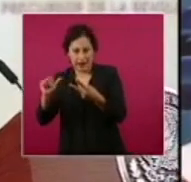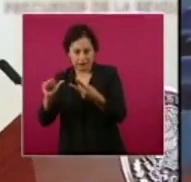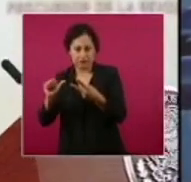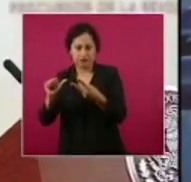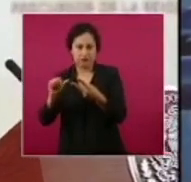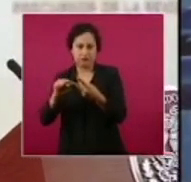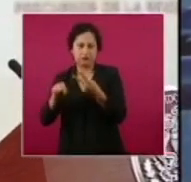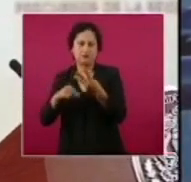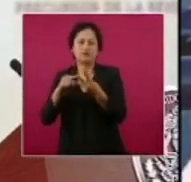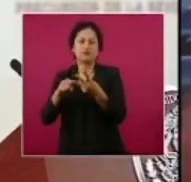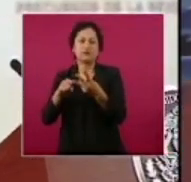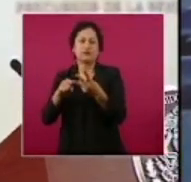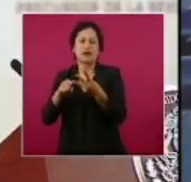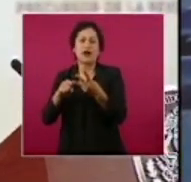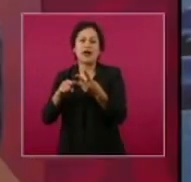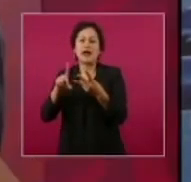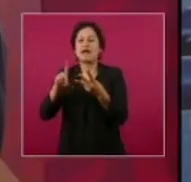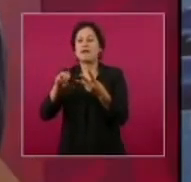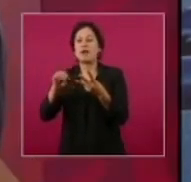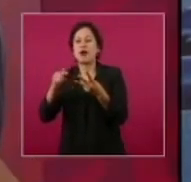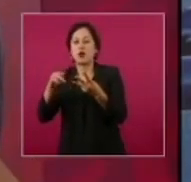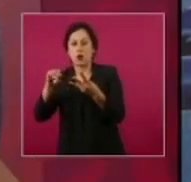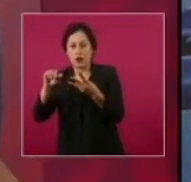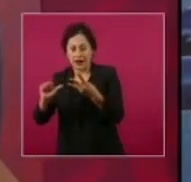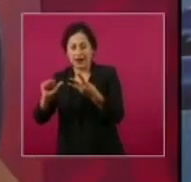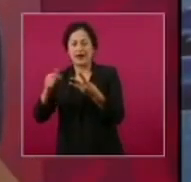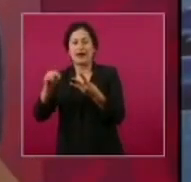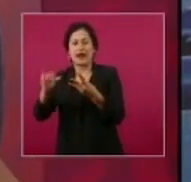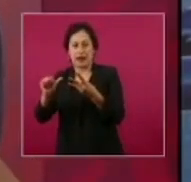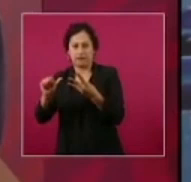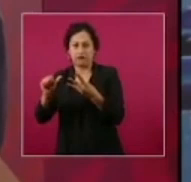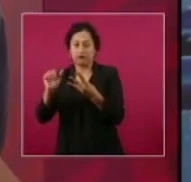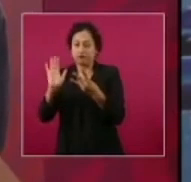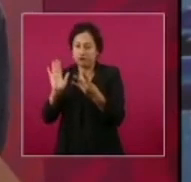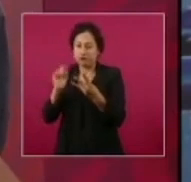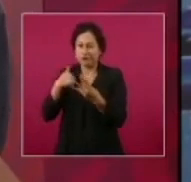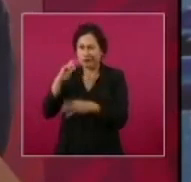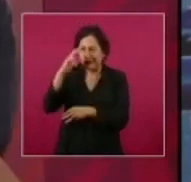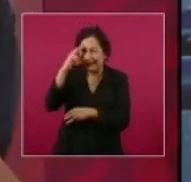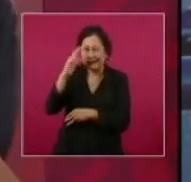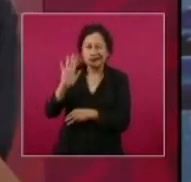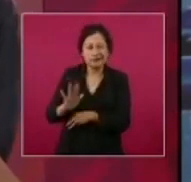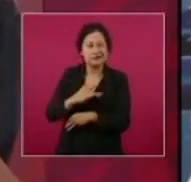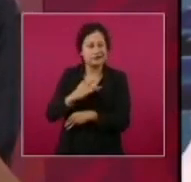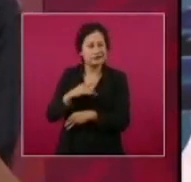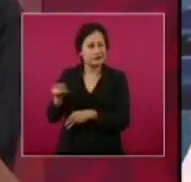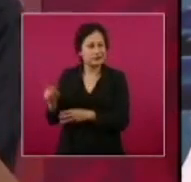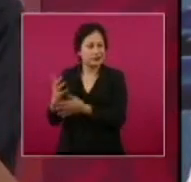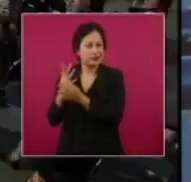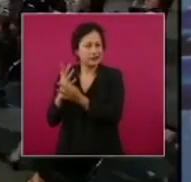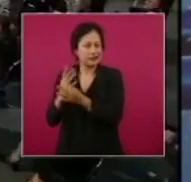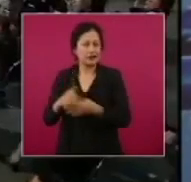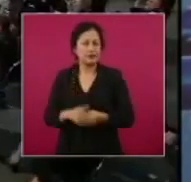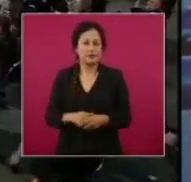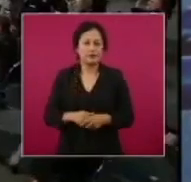así ser el candidato que vaya solo a la presidencia de la República, al cual también Monreal pues ahí